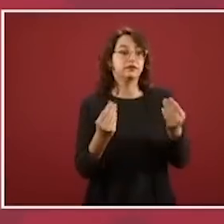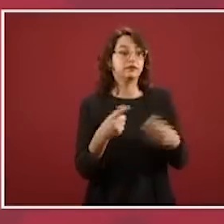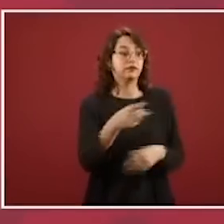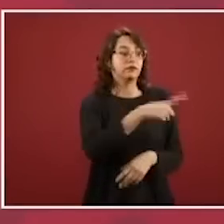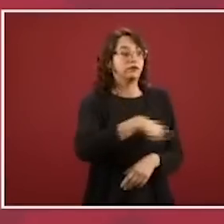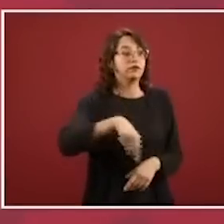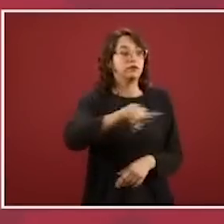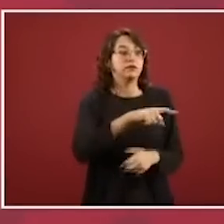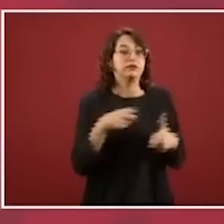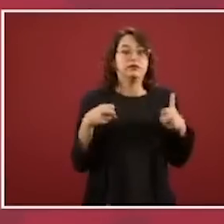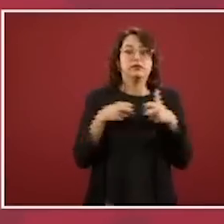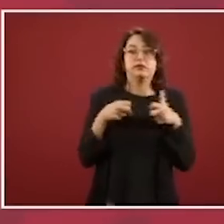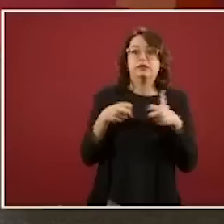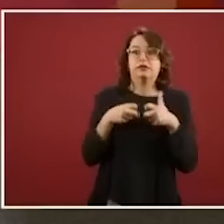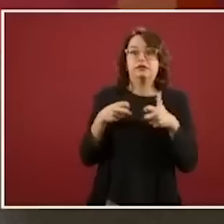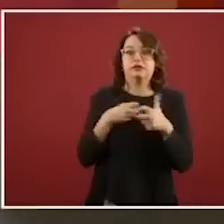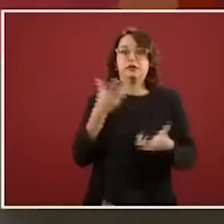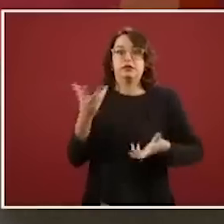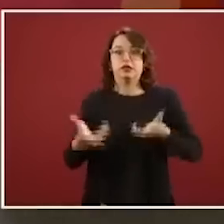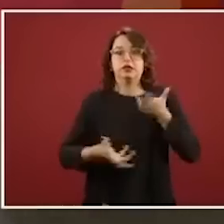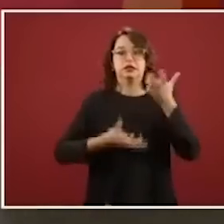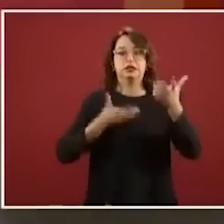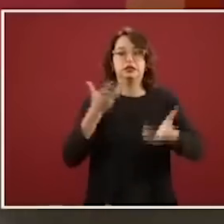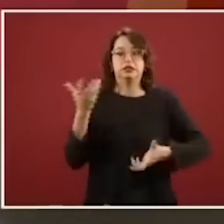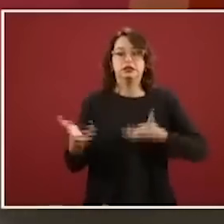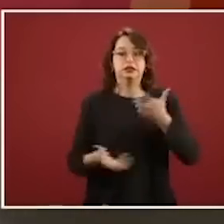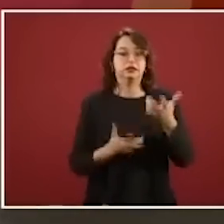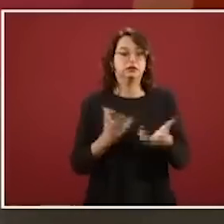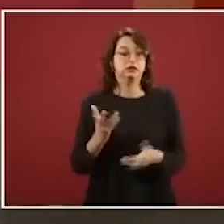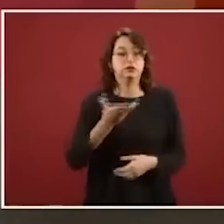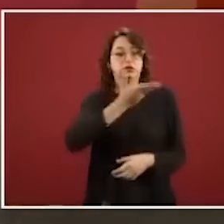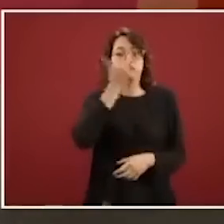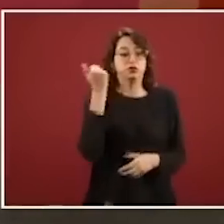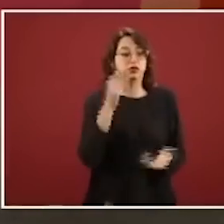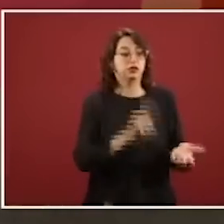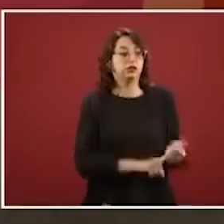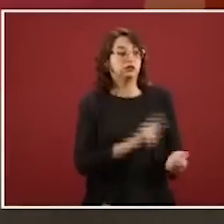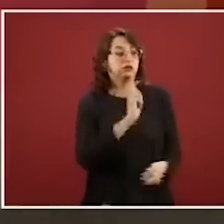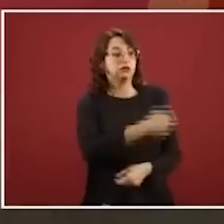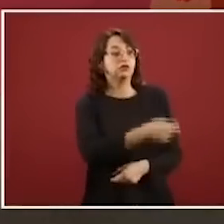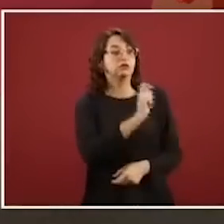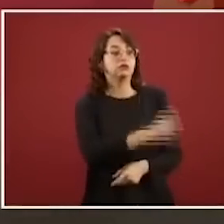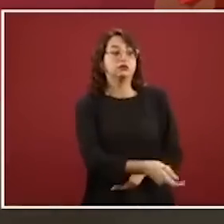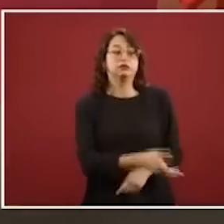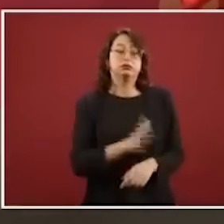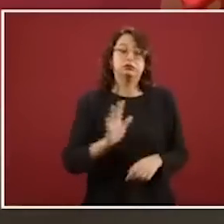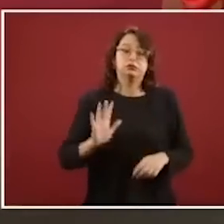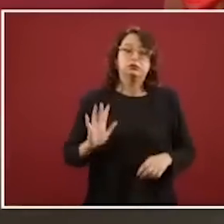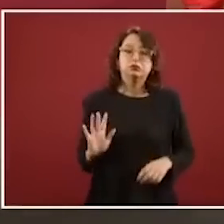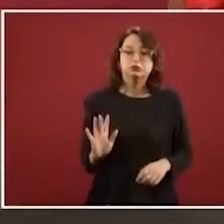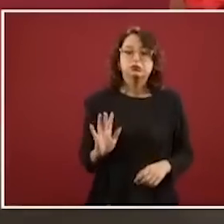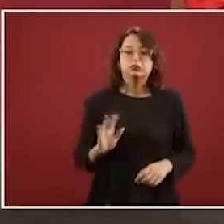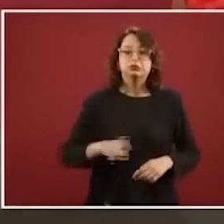muy nerviosos, no sé qué les está pasando,